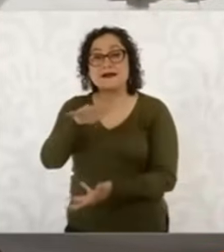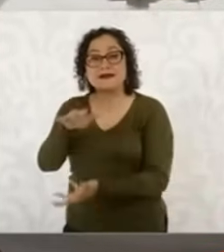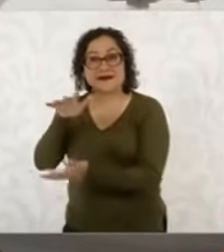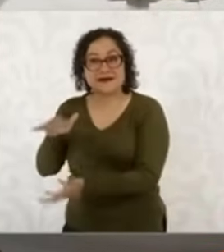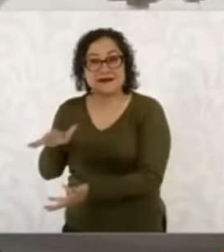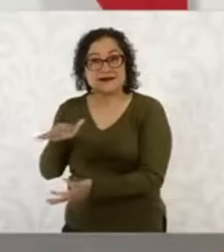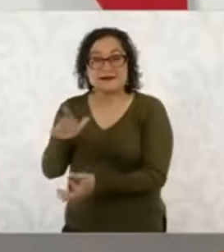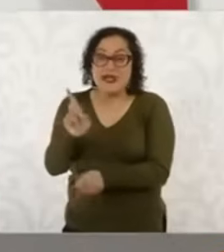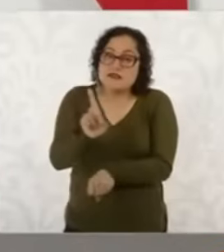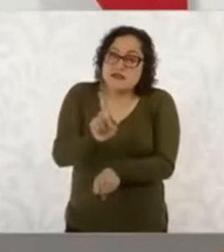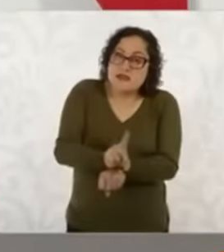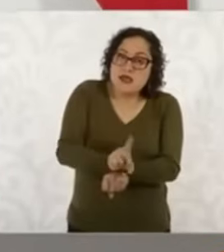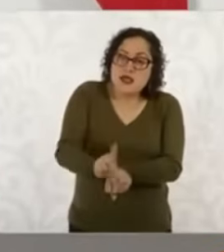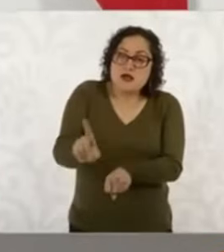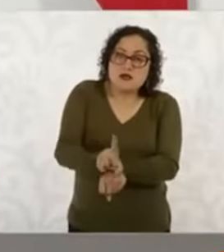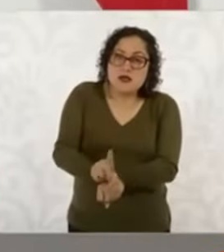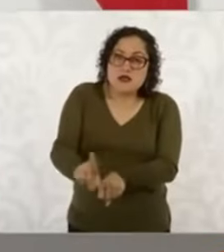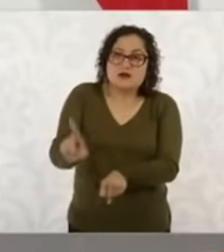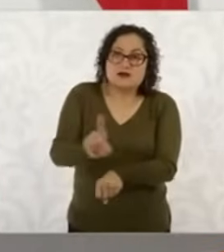Diarios